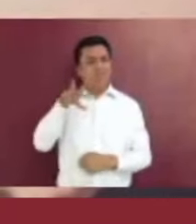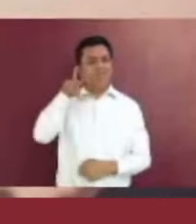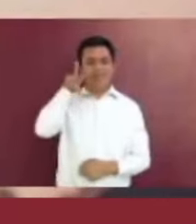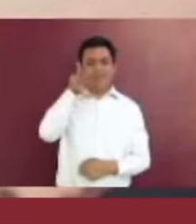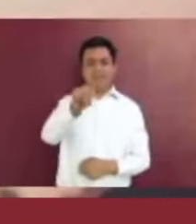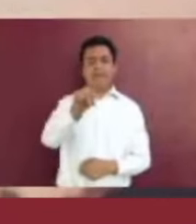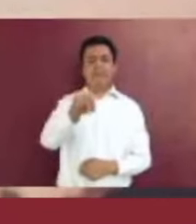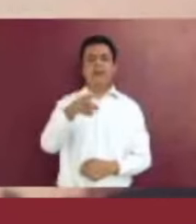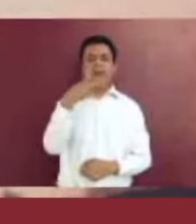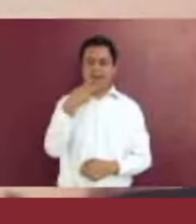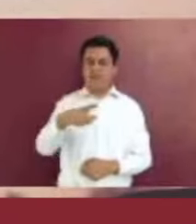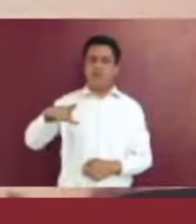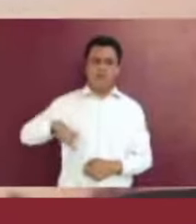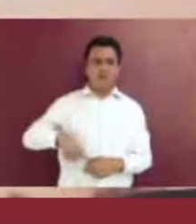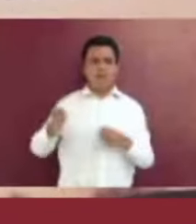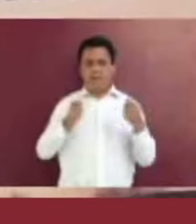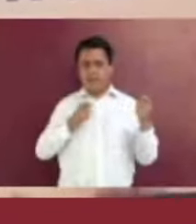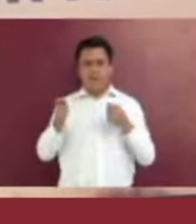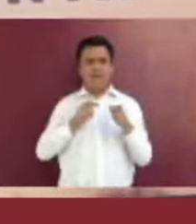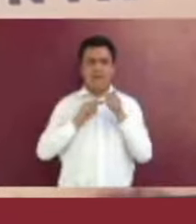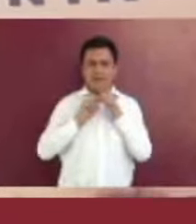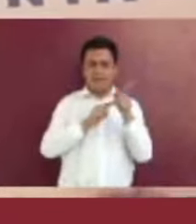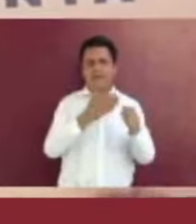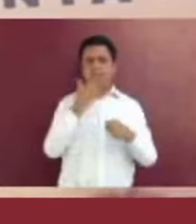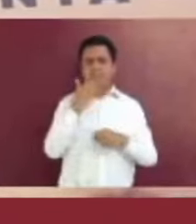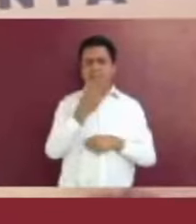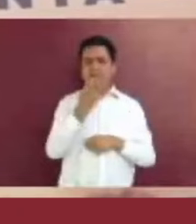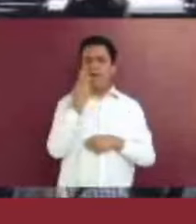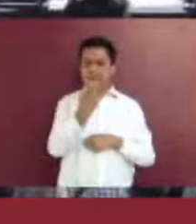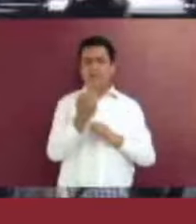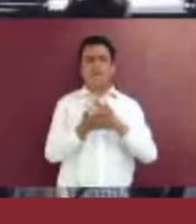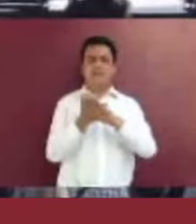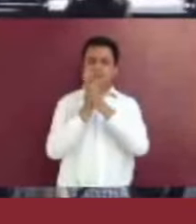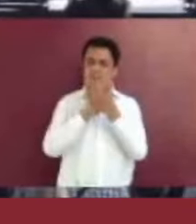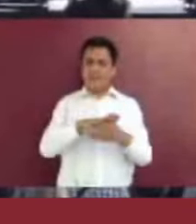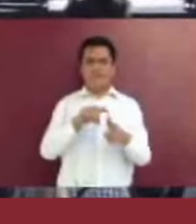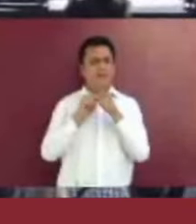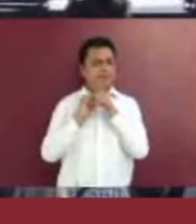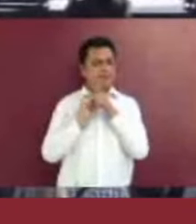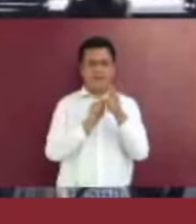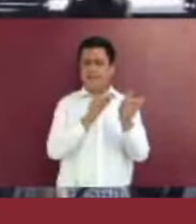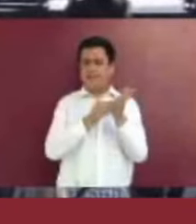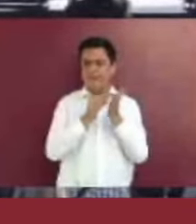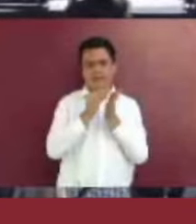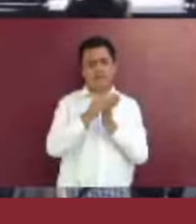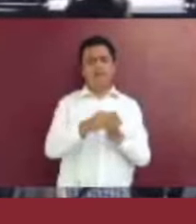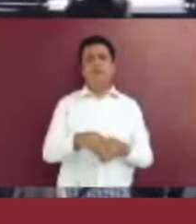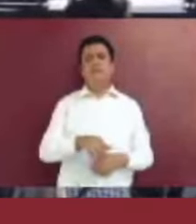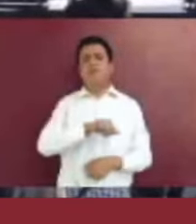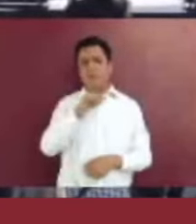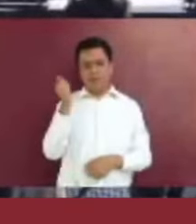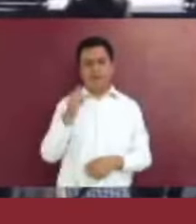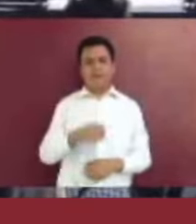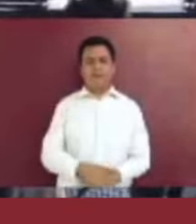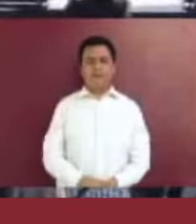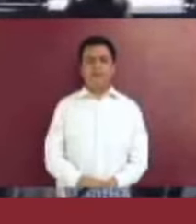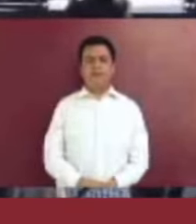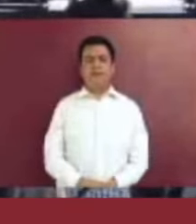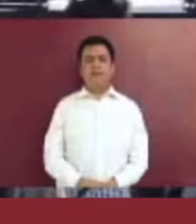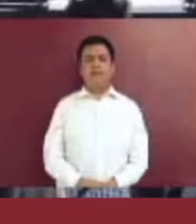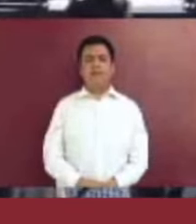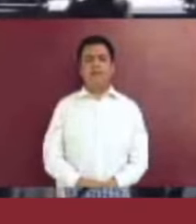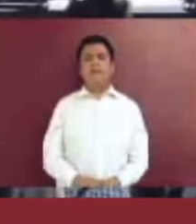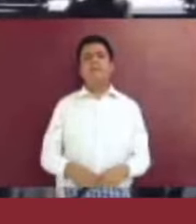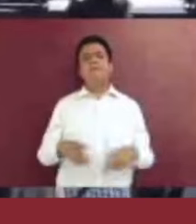uno de los Pilares fundamentales de este programa es la educación Claudia seba ha dejado Claro que la educación es la base para